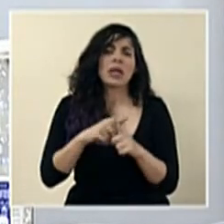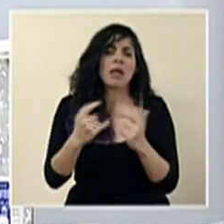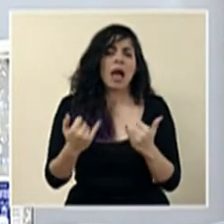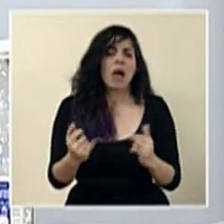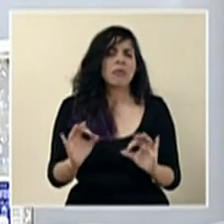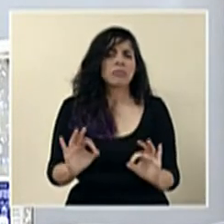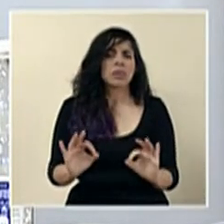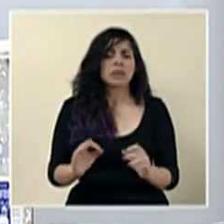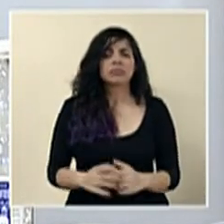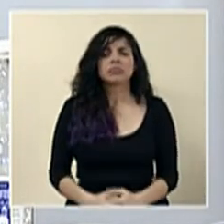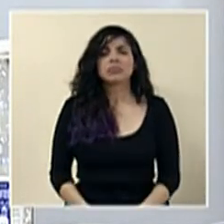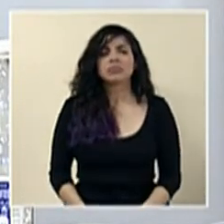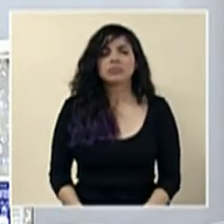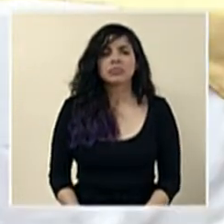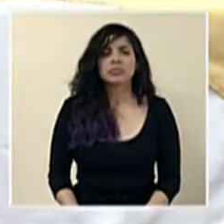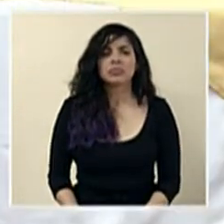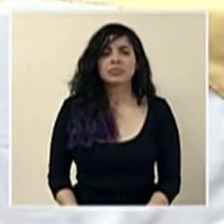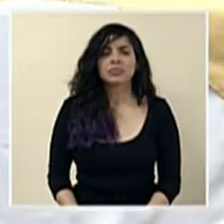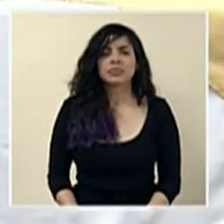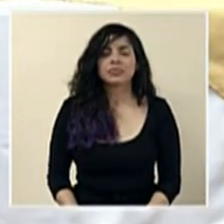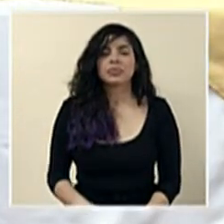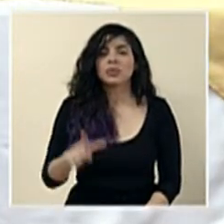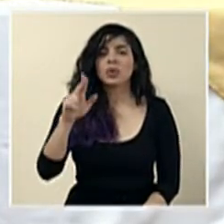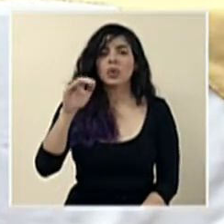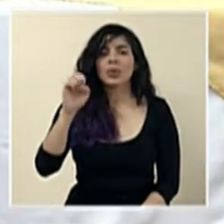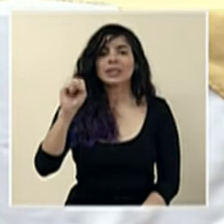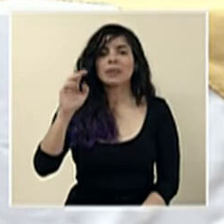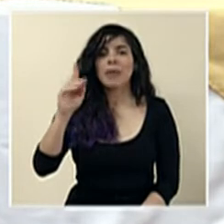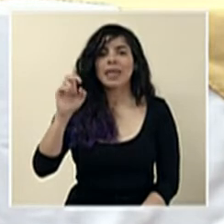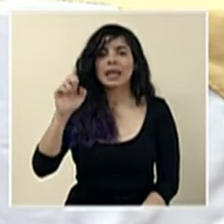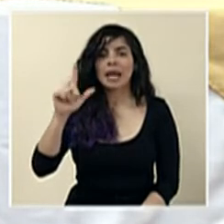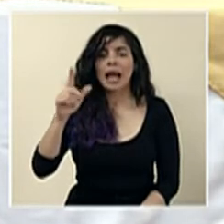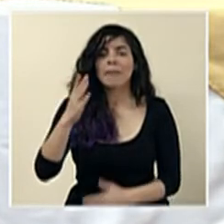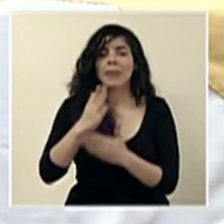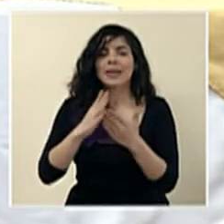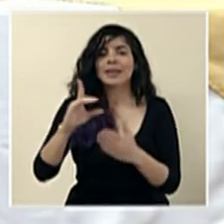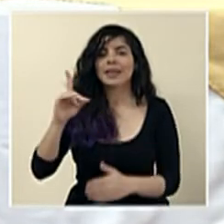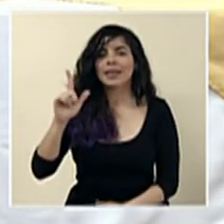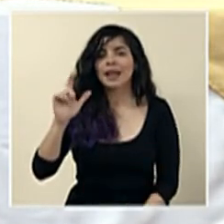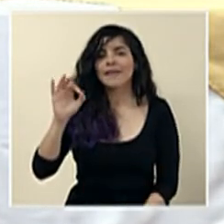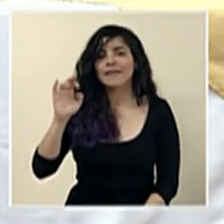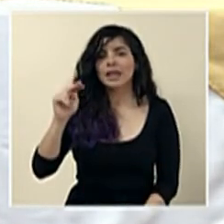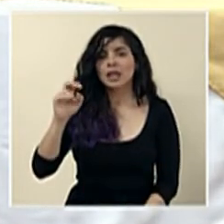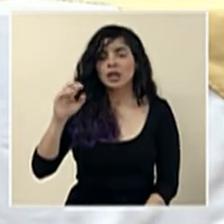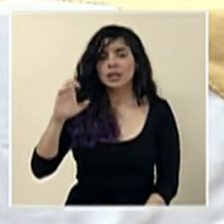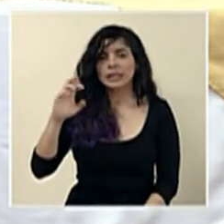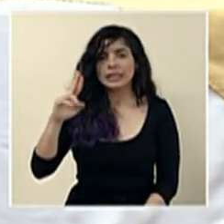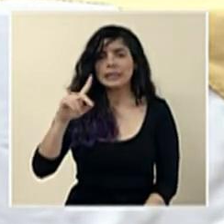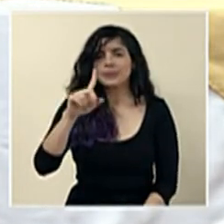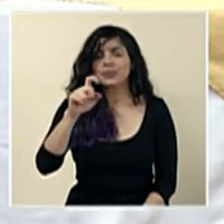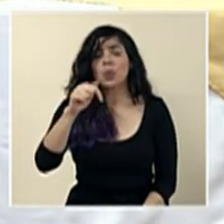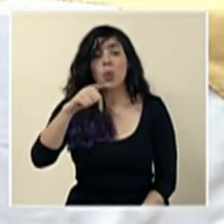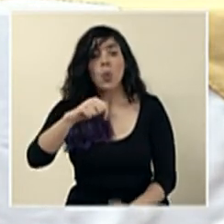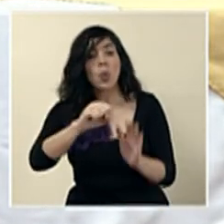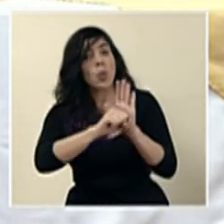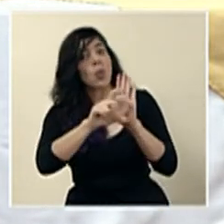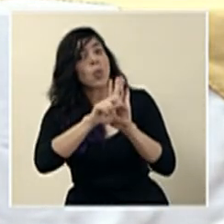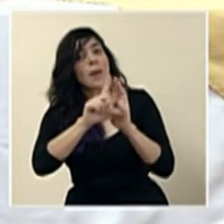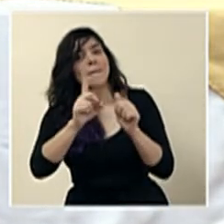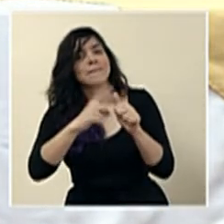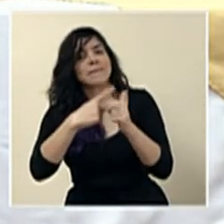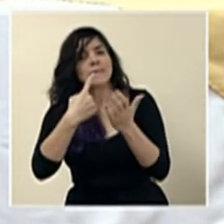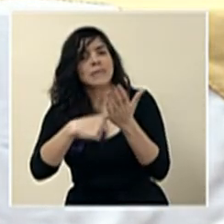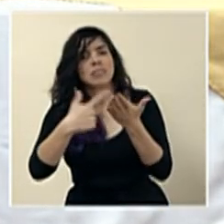ese sentido. Luis Madrigal, del medio Delfino CR, nos consulta: hoy la Asamblea Legislativa aprobó en primer